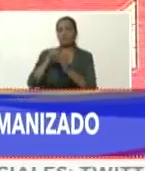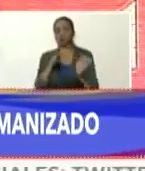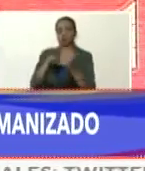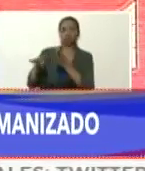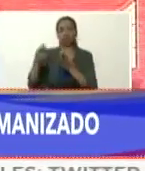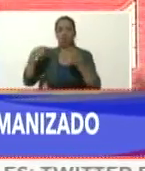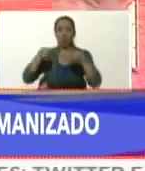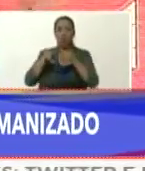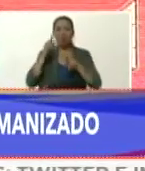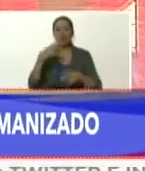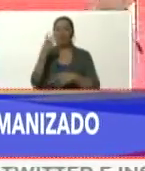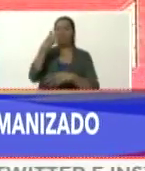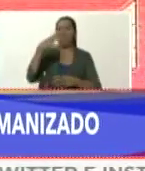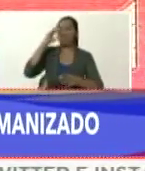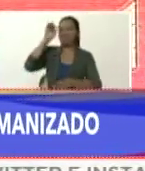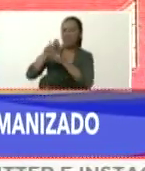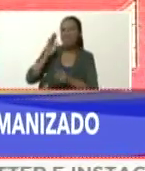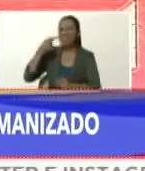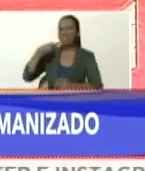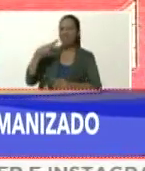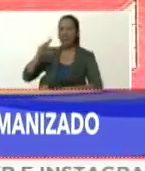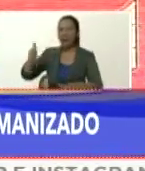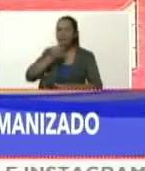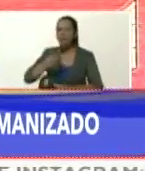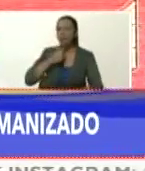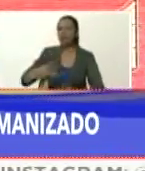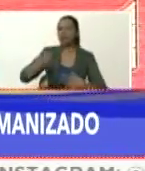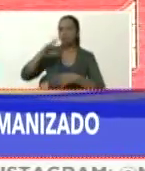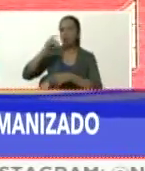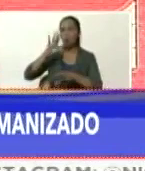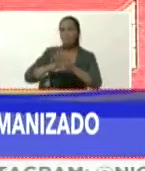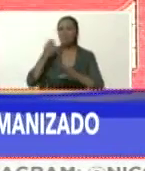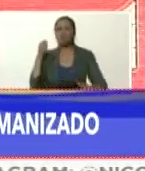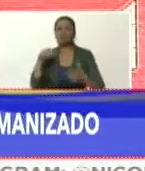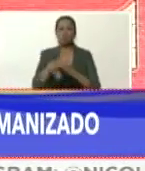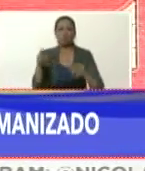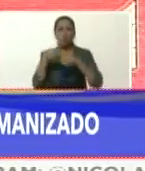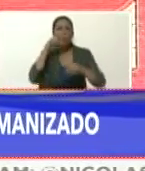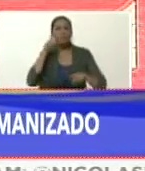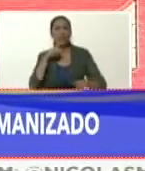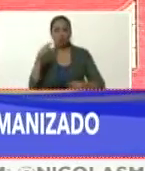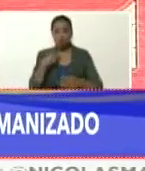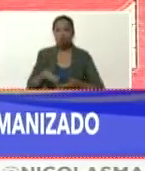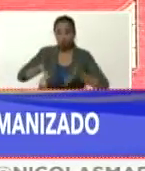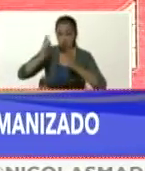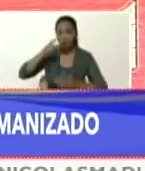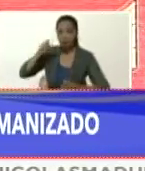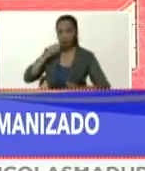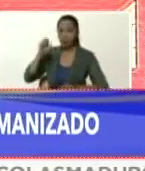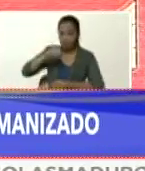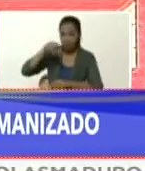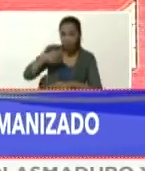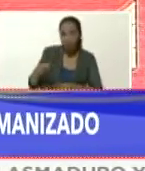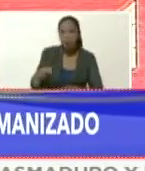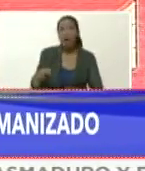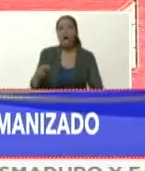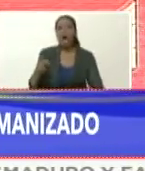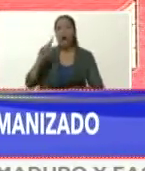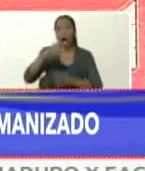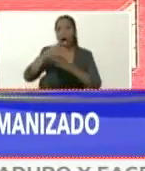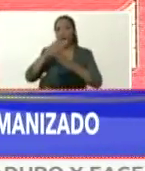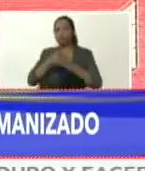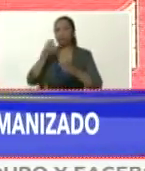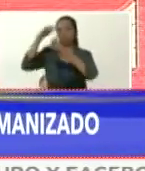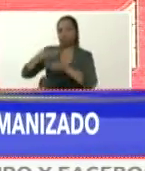lado, deja la gritería, aguanta tu dolor, ¿para qué te metiste en eso? Denigraban a la mujer. Eso tiene